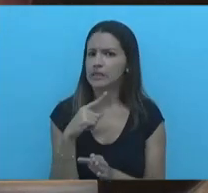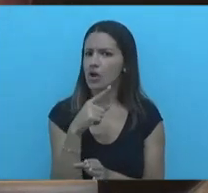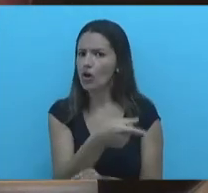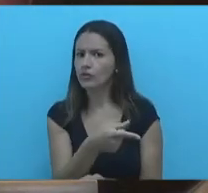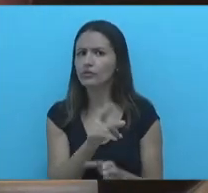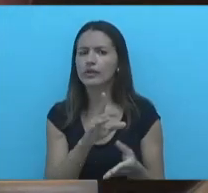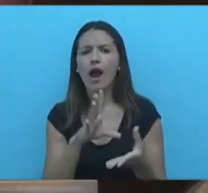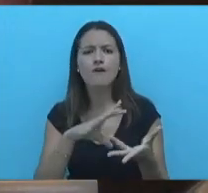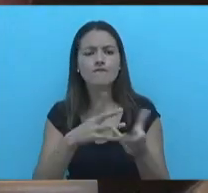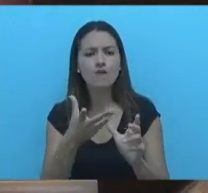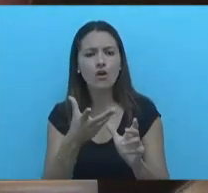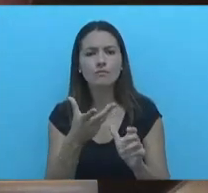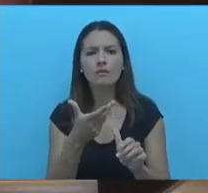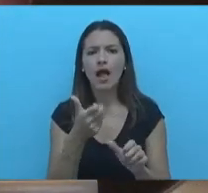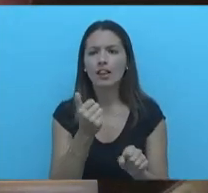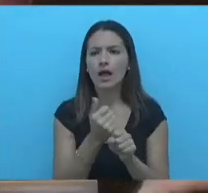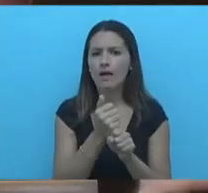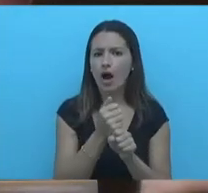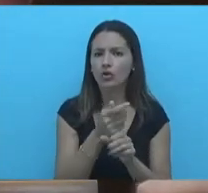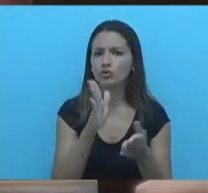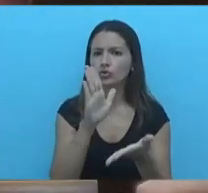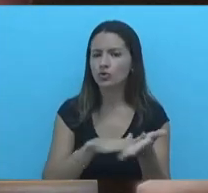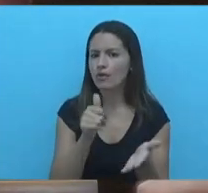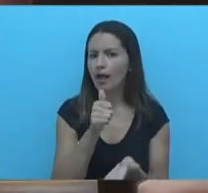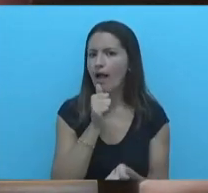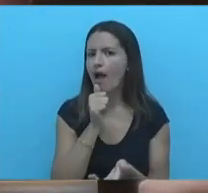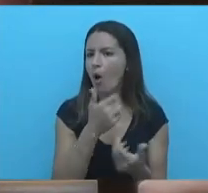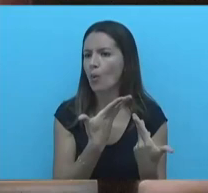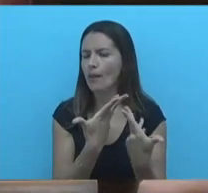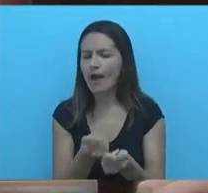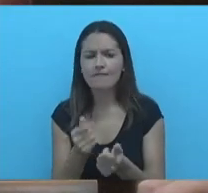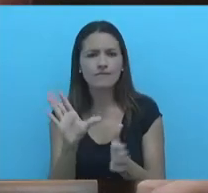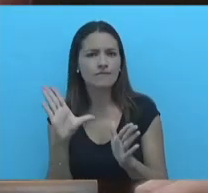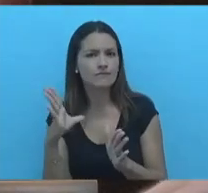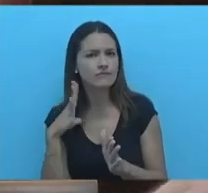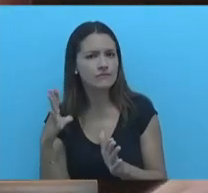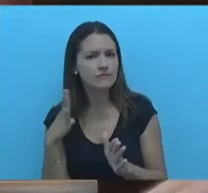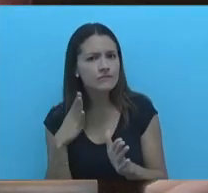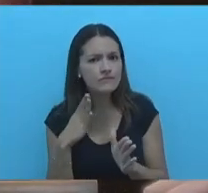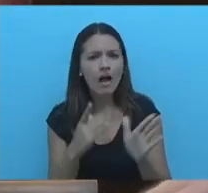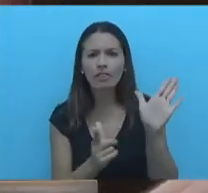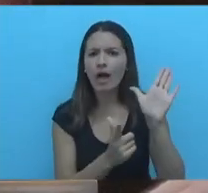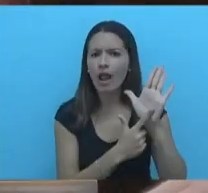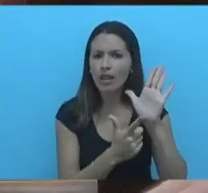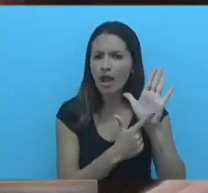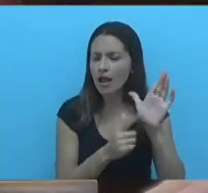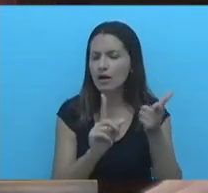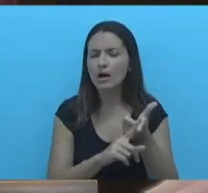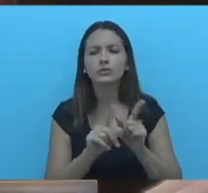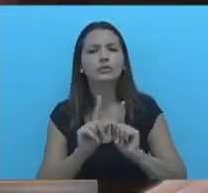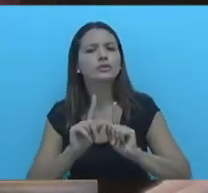servicio, de la ausencia de un marco regulatorio adecuado y de la exorbitancia de la